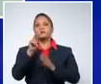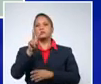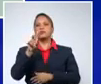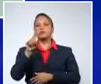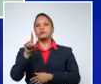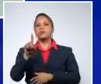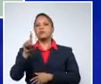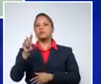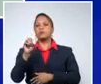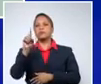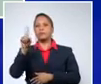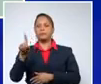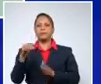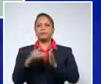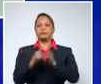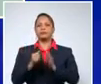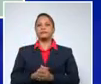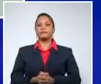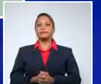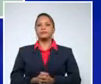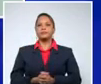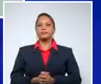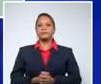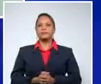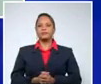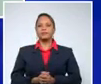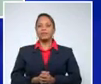Y los que tienen en número absoluto